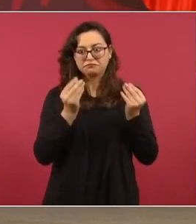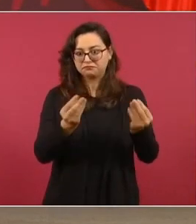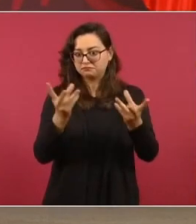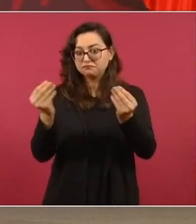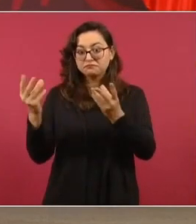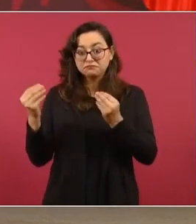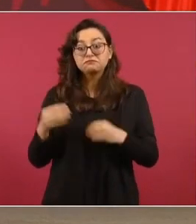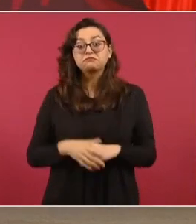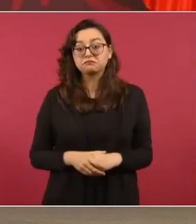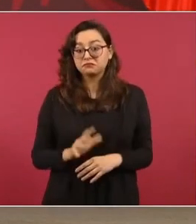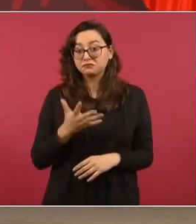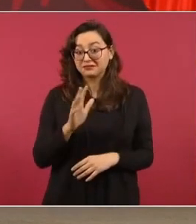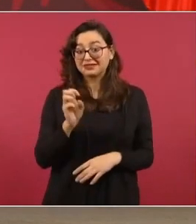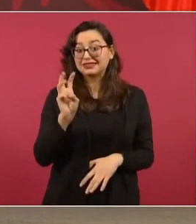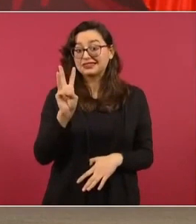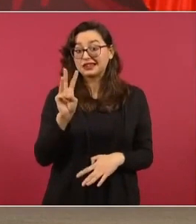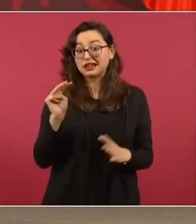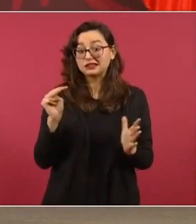encontramos como 3,000